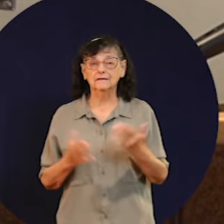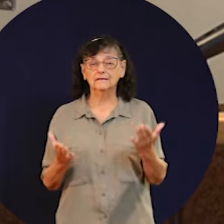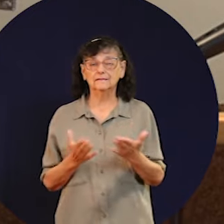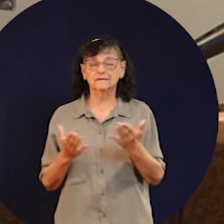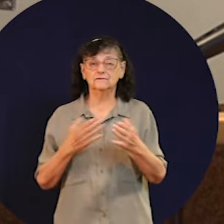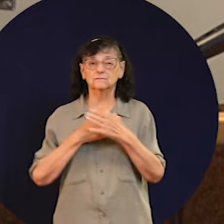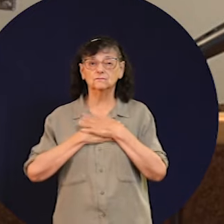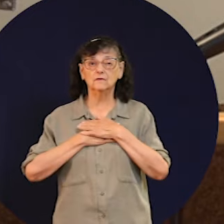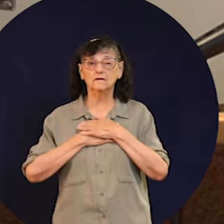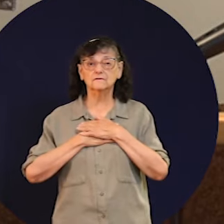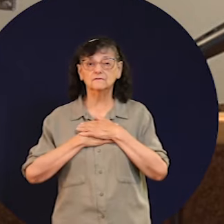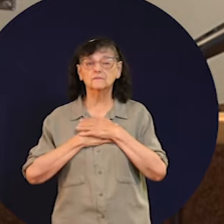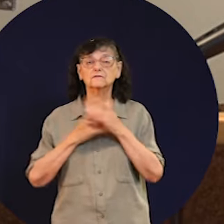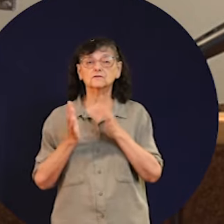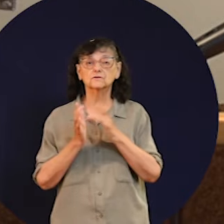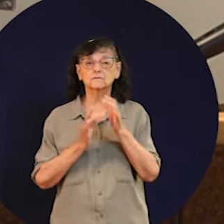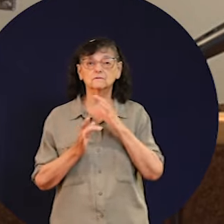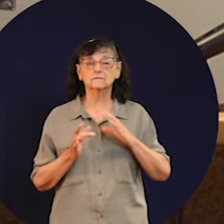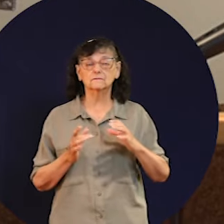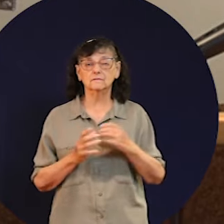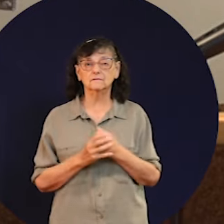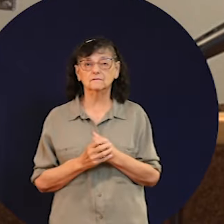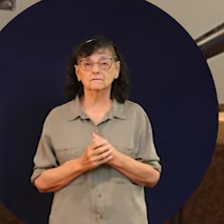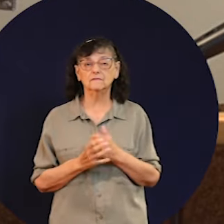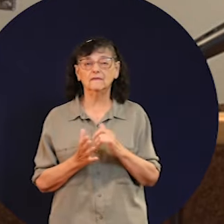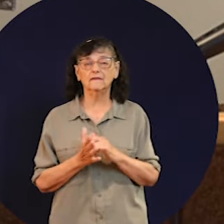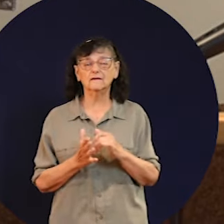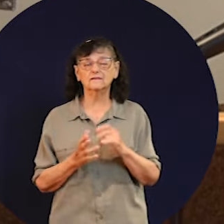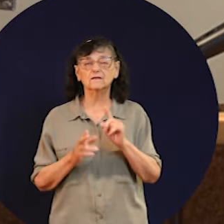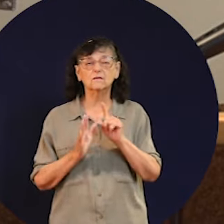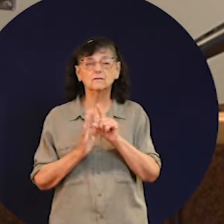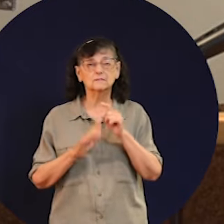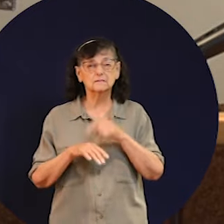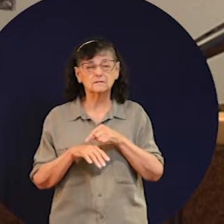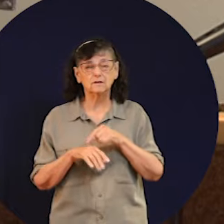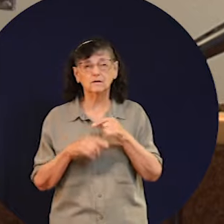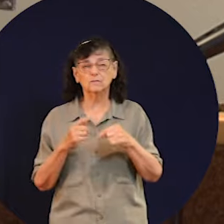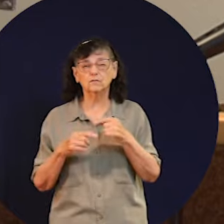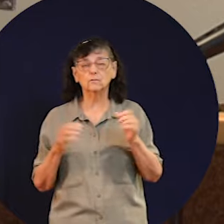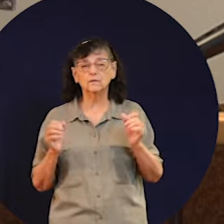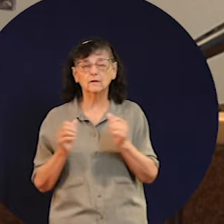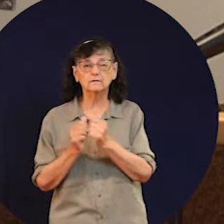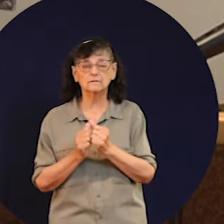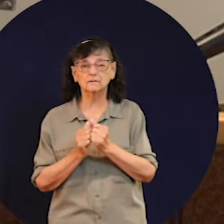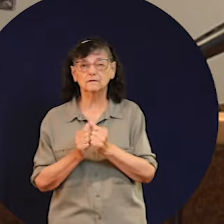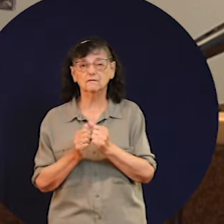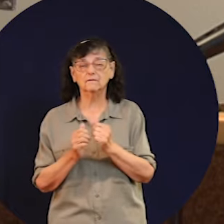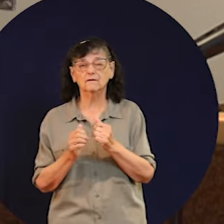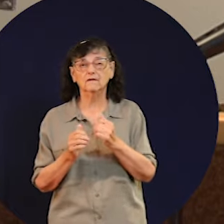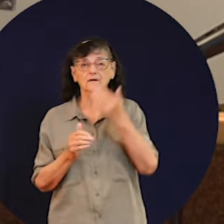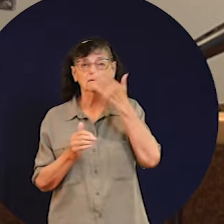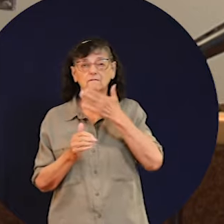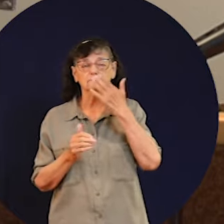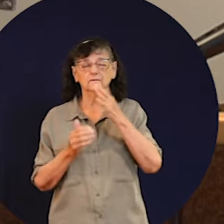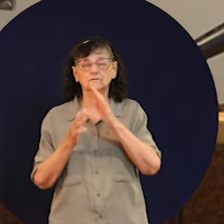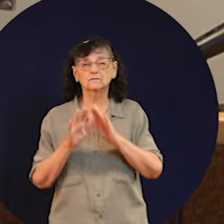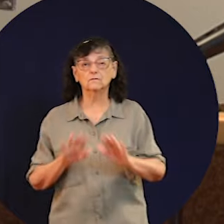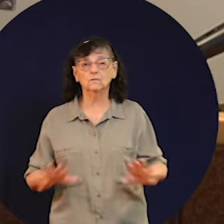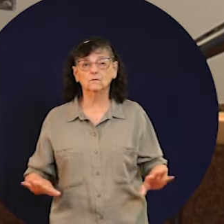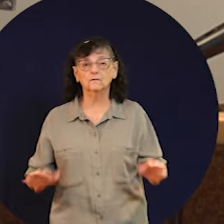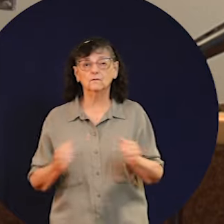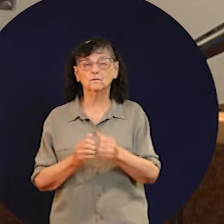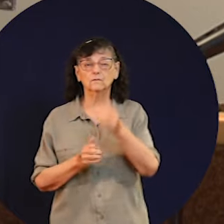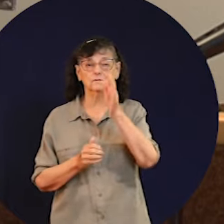Este descanso en Jesucristo es un momento en el que estamos juntos a fuentes tranquilas con